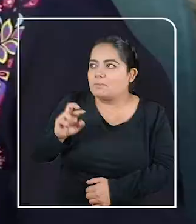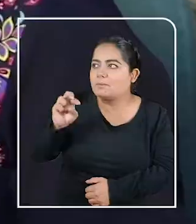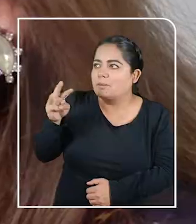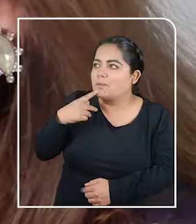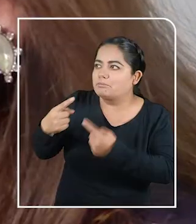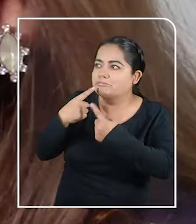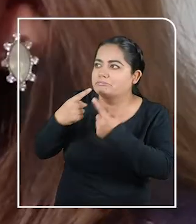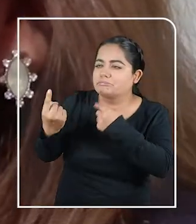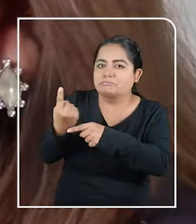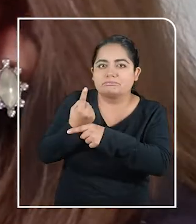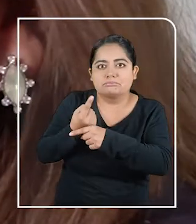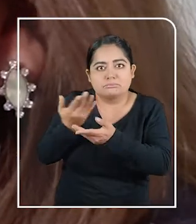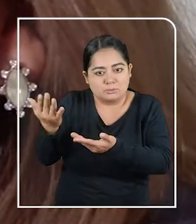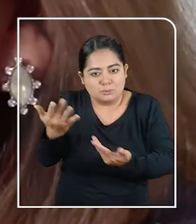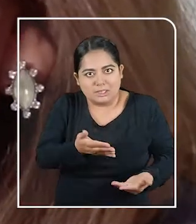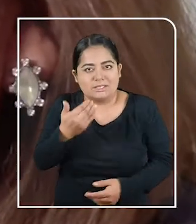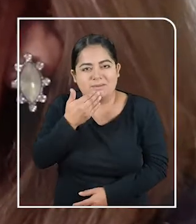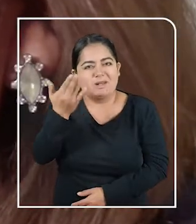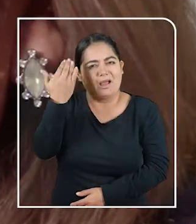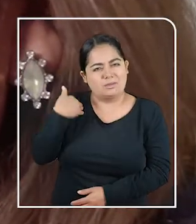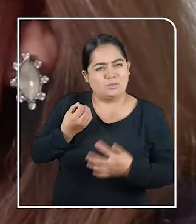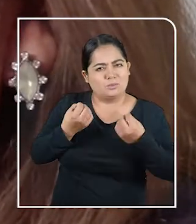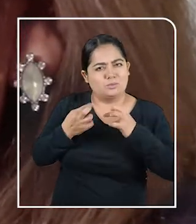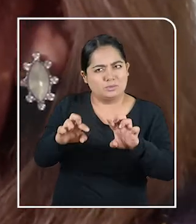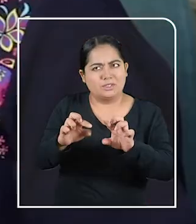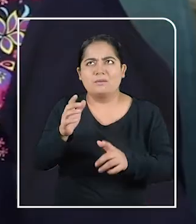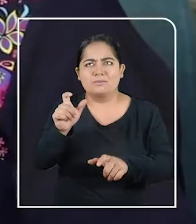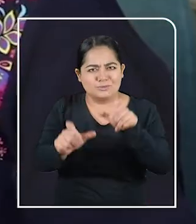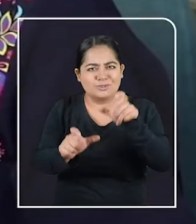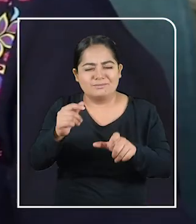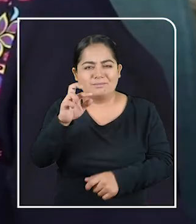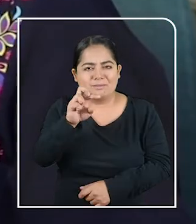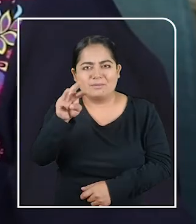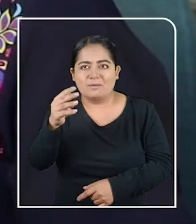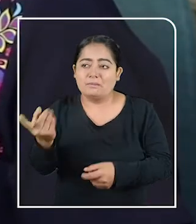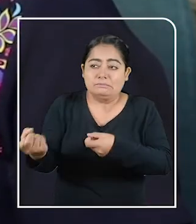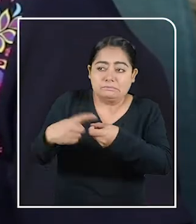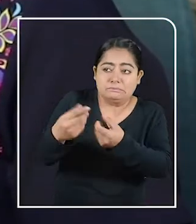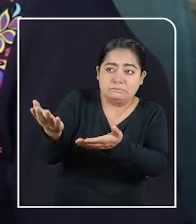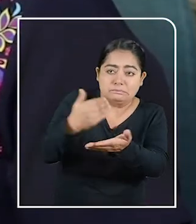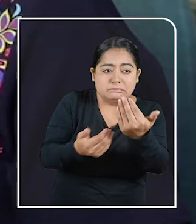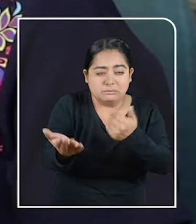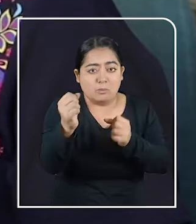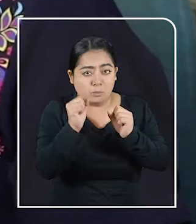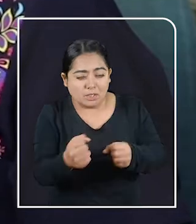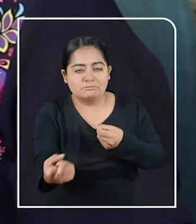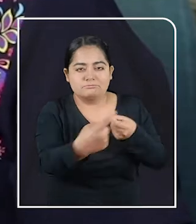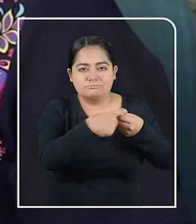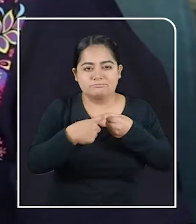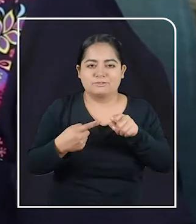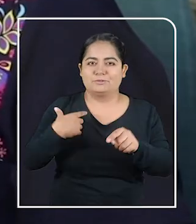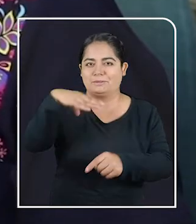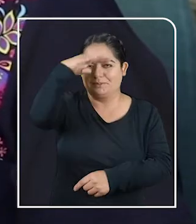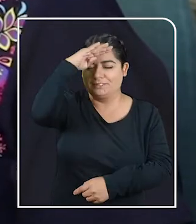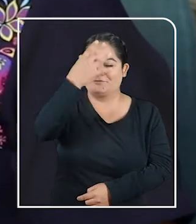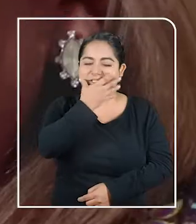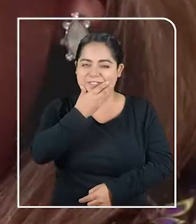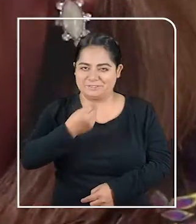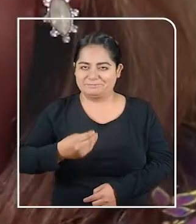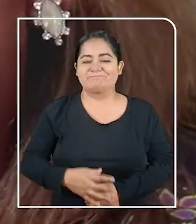preguntas. También invitamos a apoderados en esa oportunidad, quienes pudieran conectarse. En realidad fue una experiencia muy